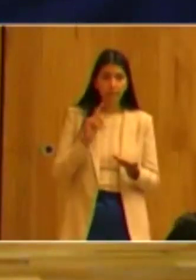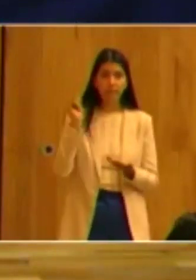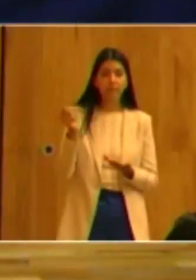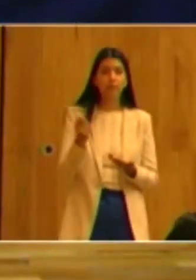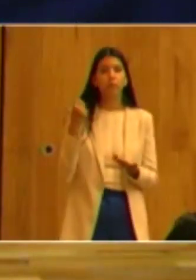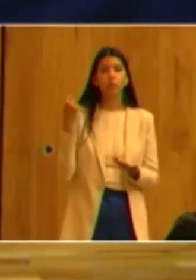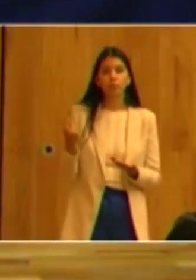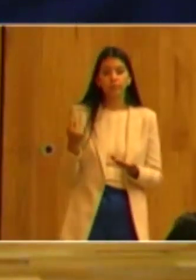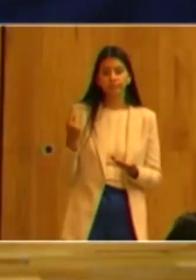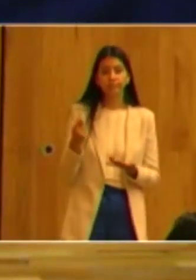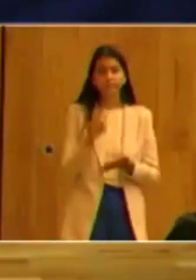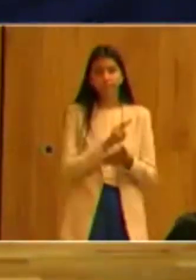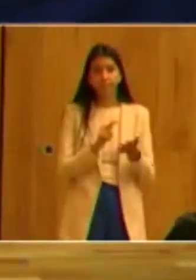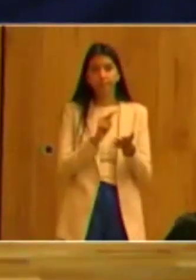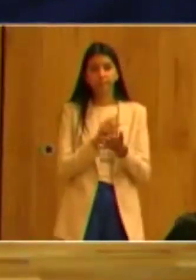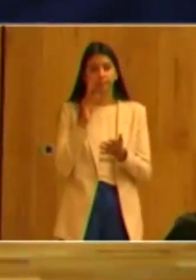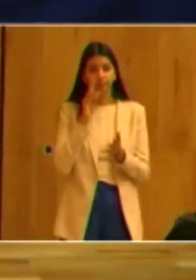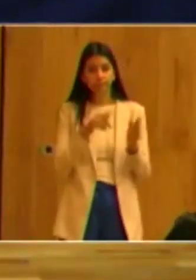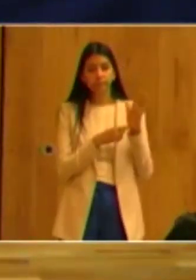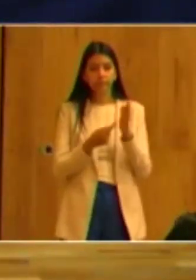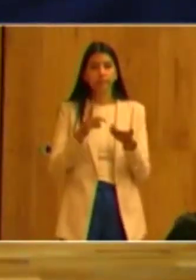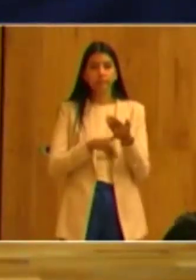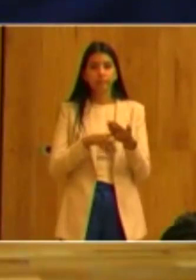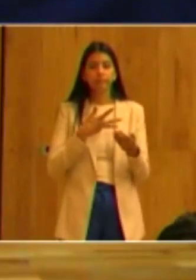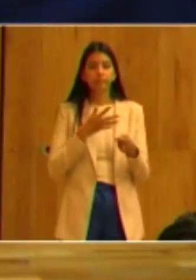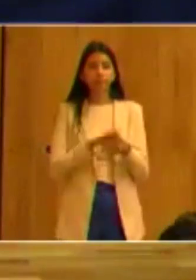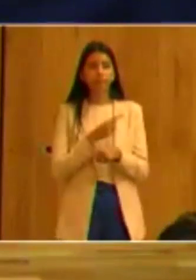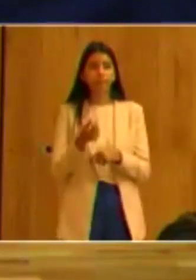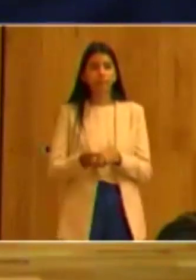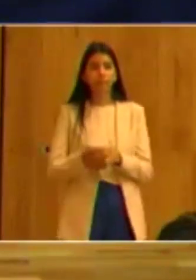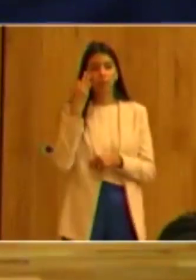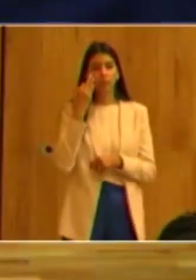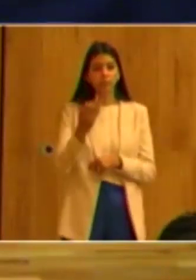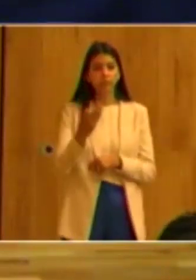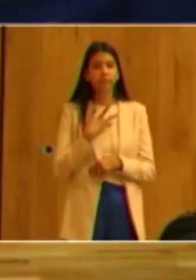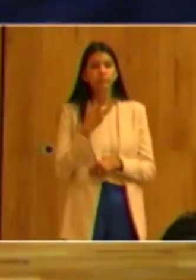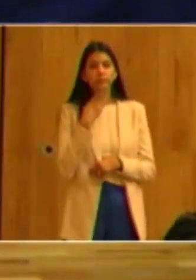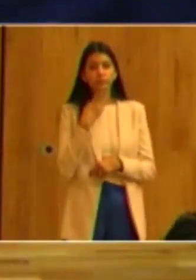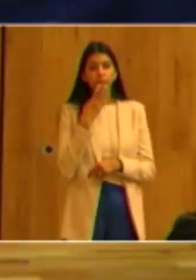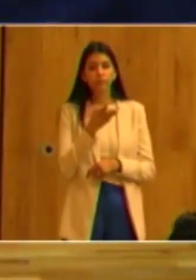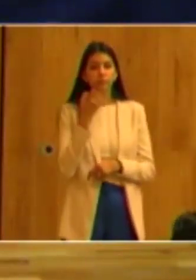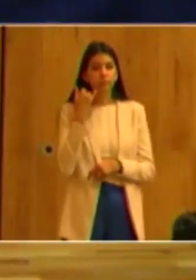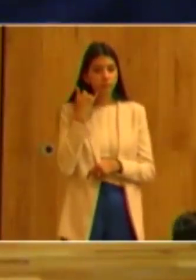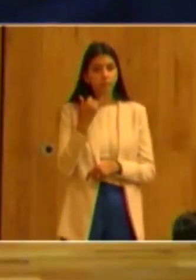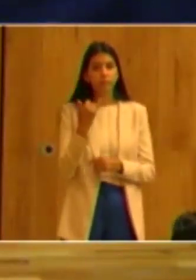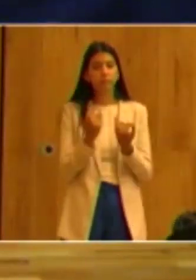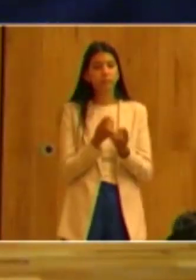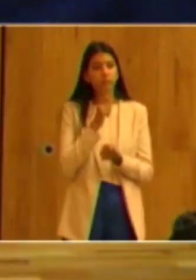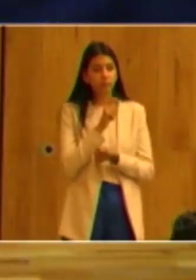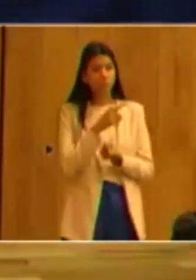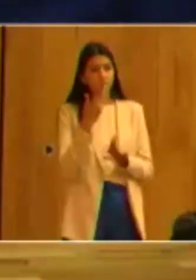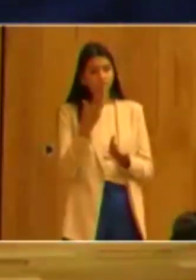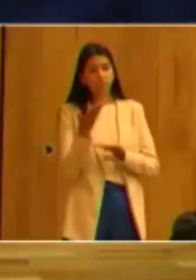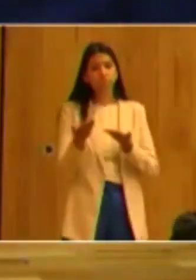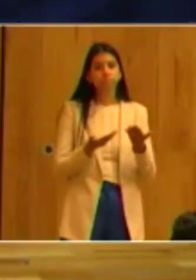tecnología, que la ley lo prevé, porque ¿cuánto tiempo estamos en estos aparatos? Y esto también es una convivencia,